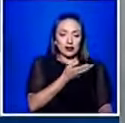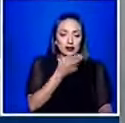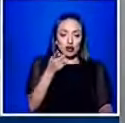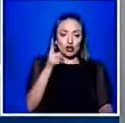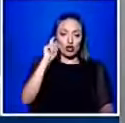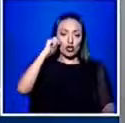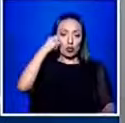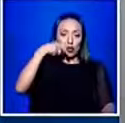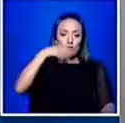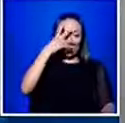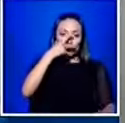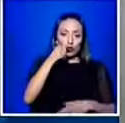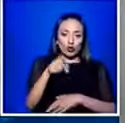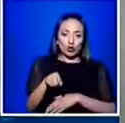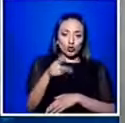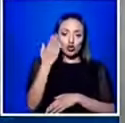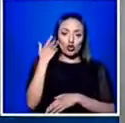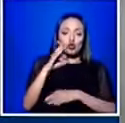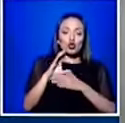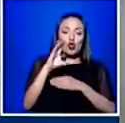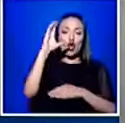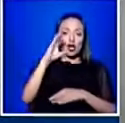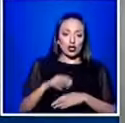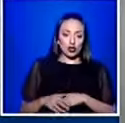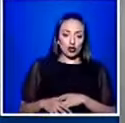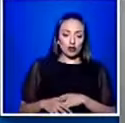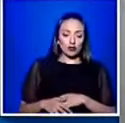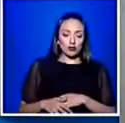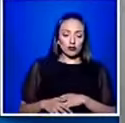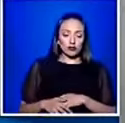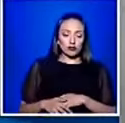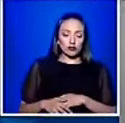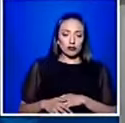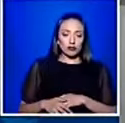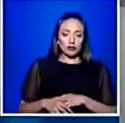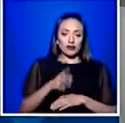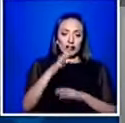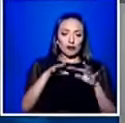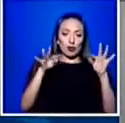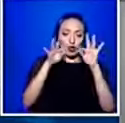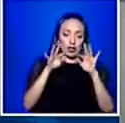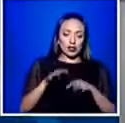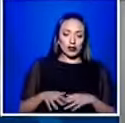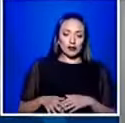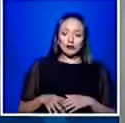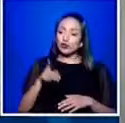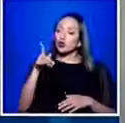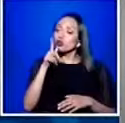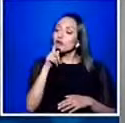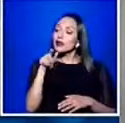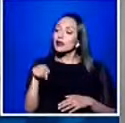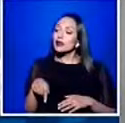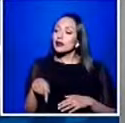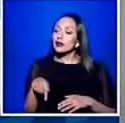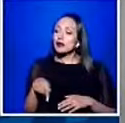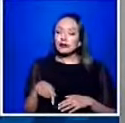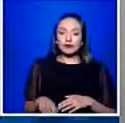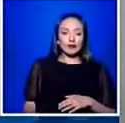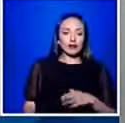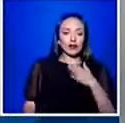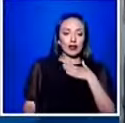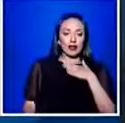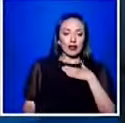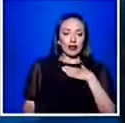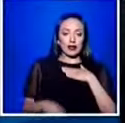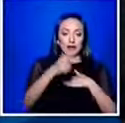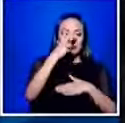muy bonito de su adolescencia y todo esto es muy importante para nosotros. Aquí mira, ver usted a su hijo o algún familiar. Mi